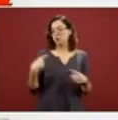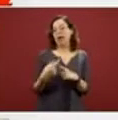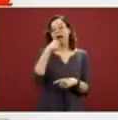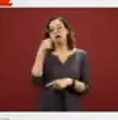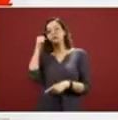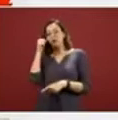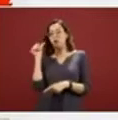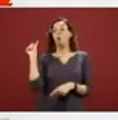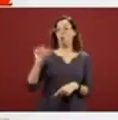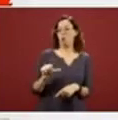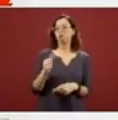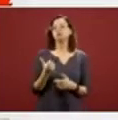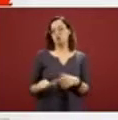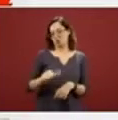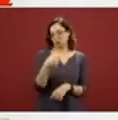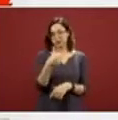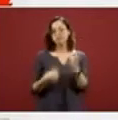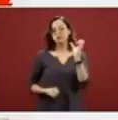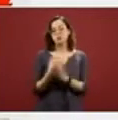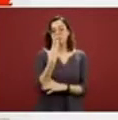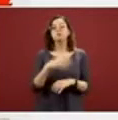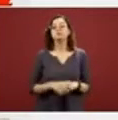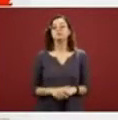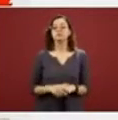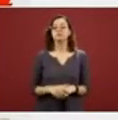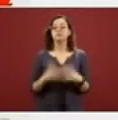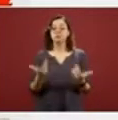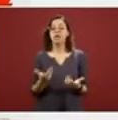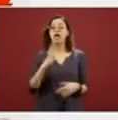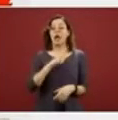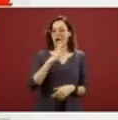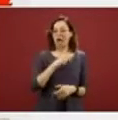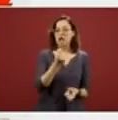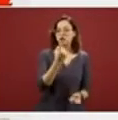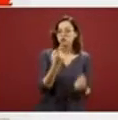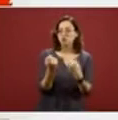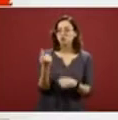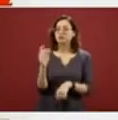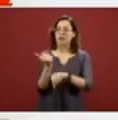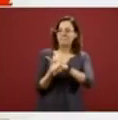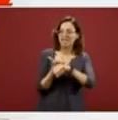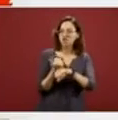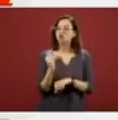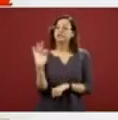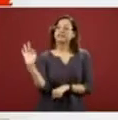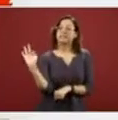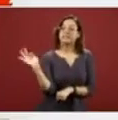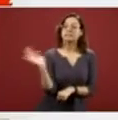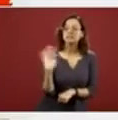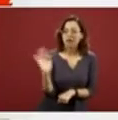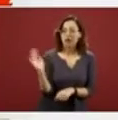horas. Tenemos todavía una buena cantidad de casos sospechosos, que es de donde podrían salir los confirmados de mañana. Estos son